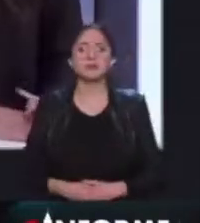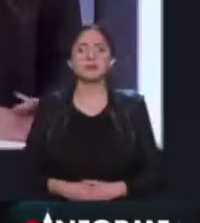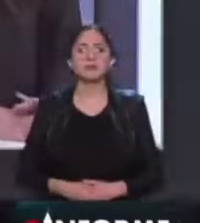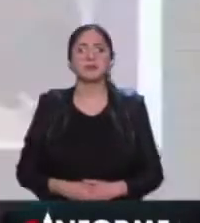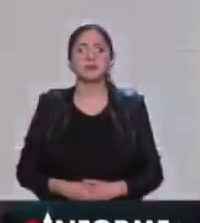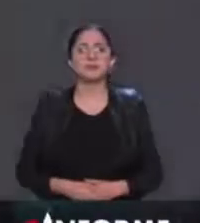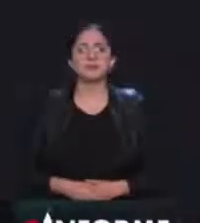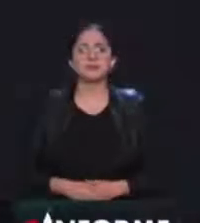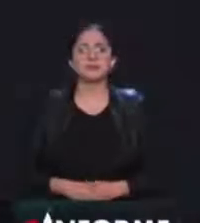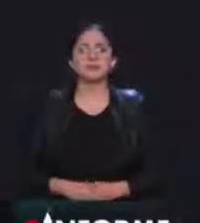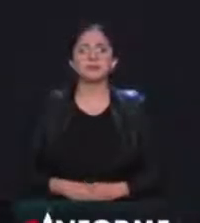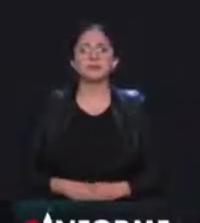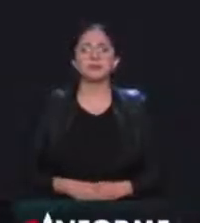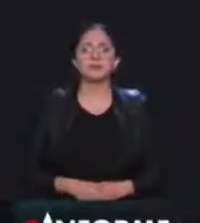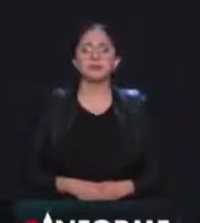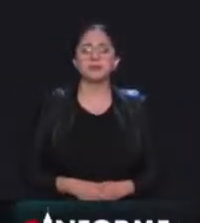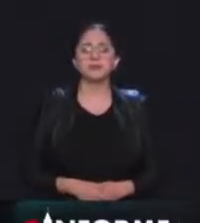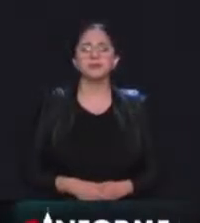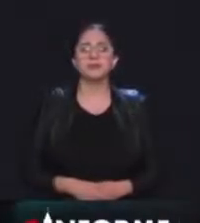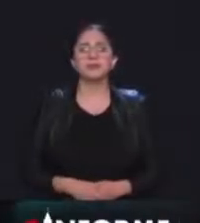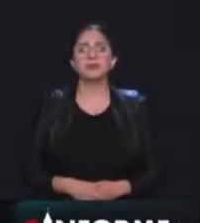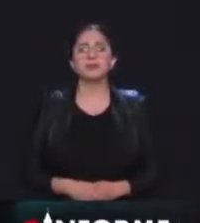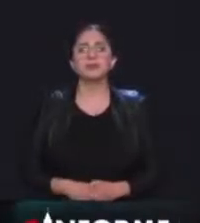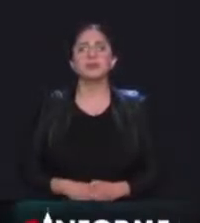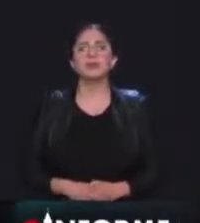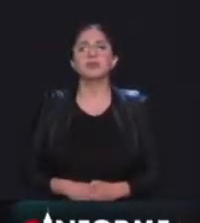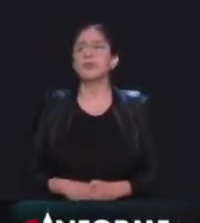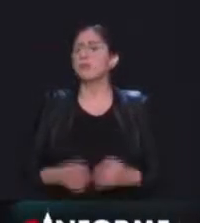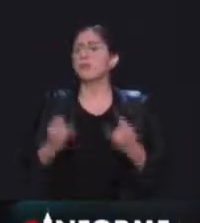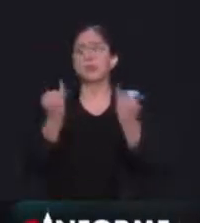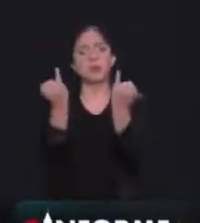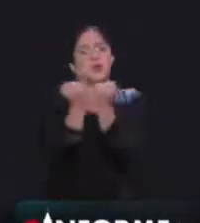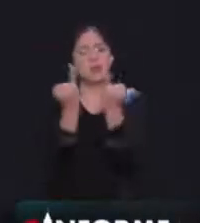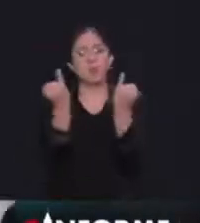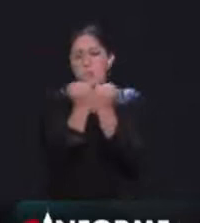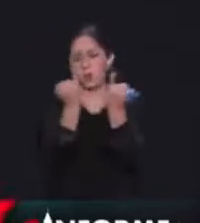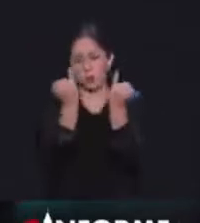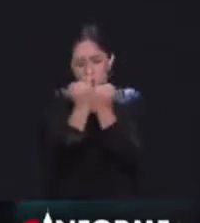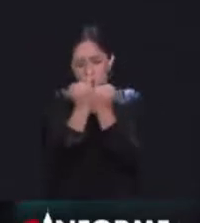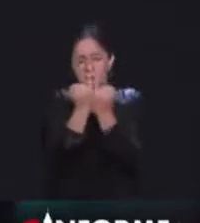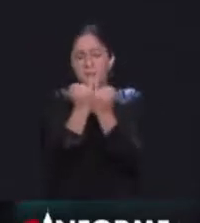De hecho, algo que costó mucho trabajo dimensionar a